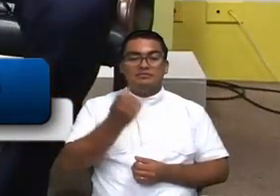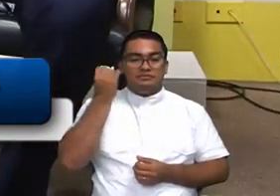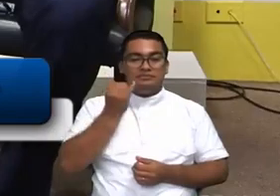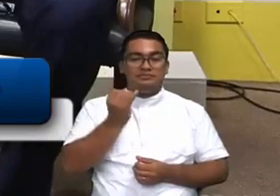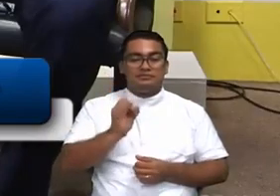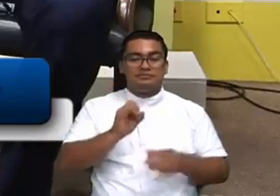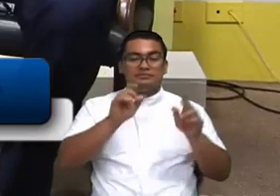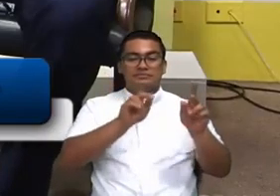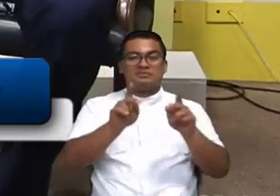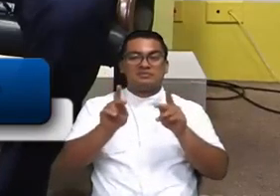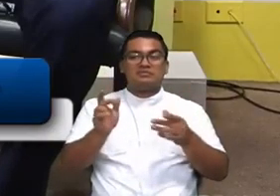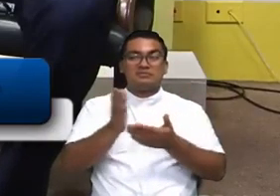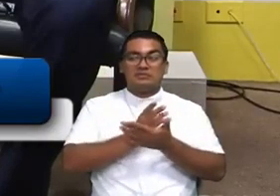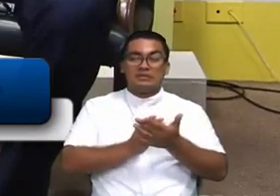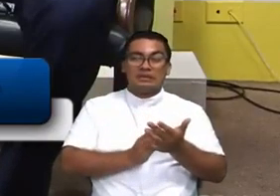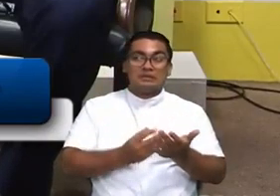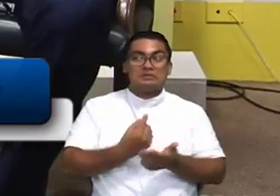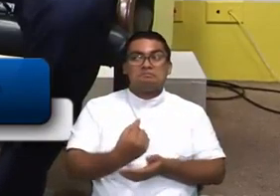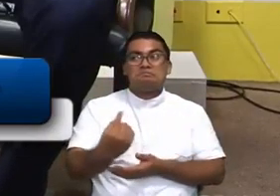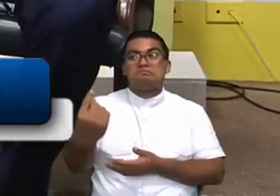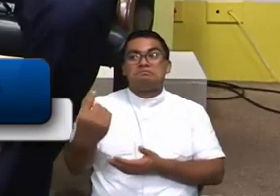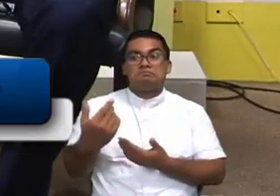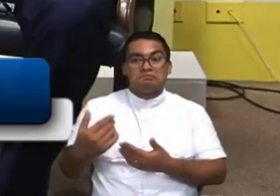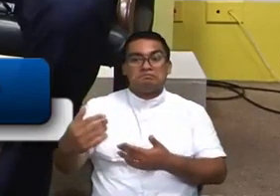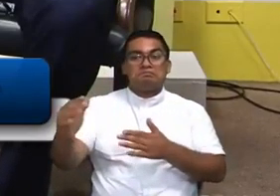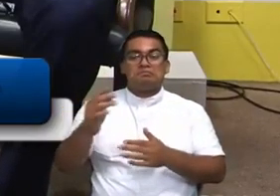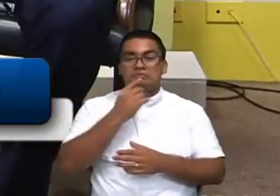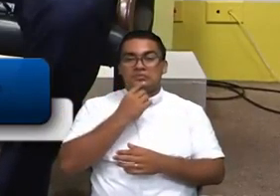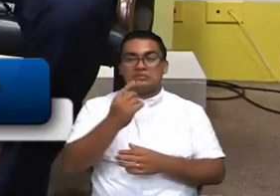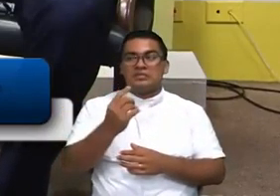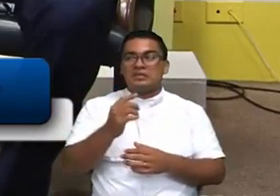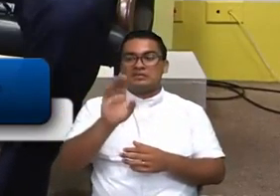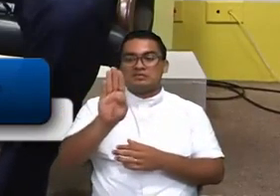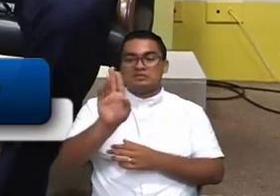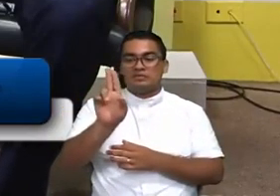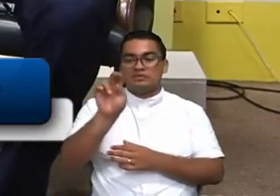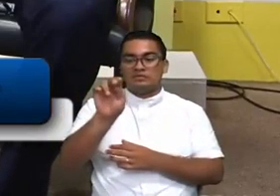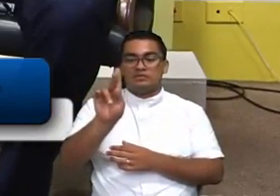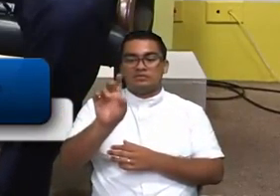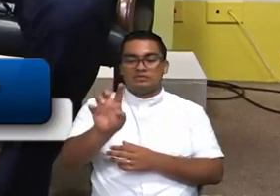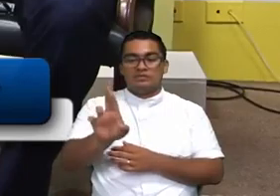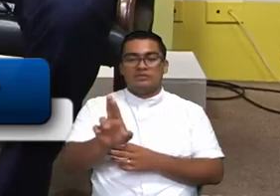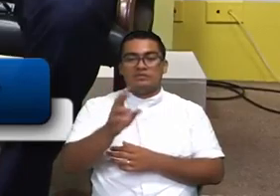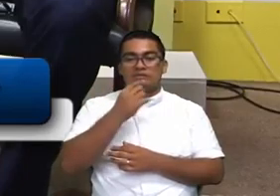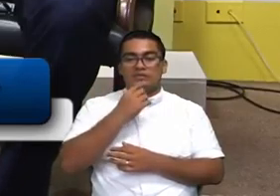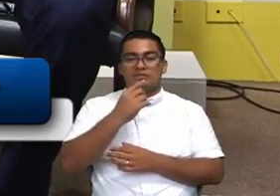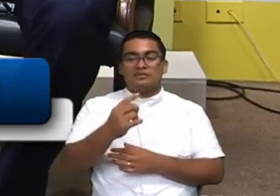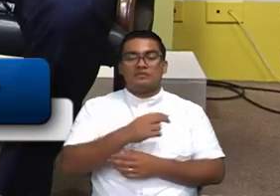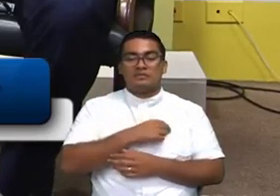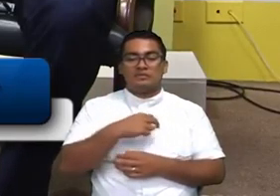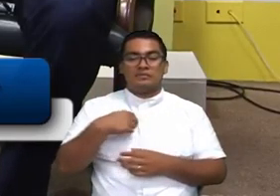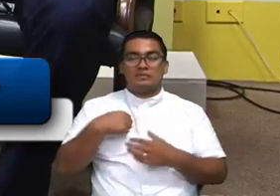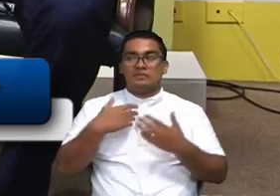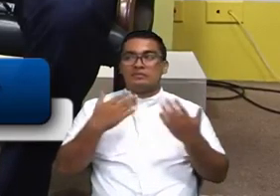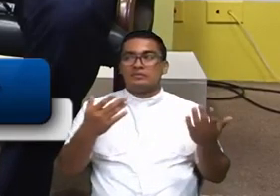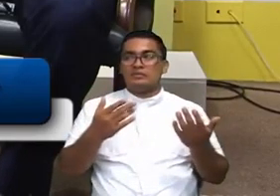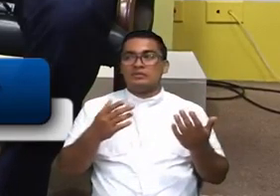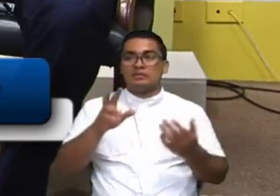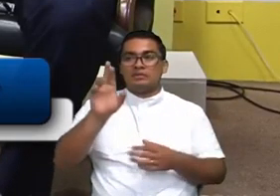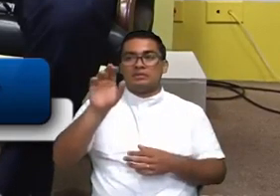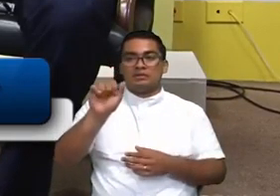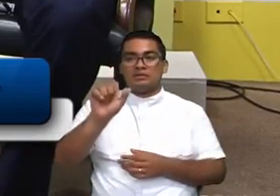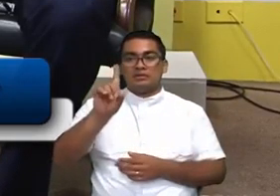siempre están aislados. Por eso se habla de la construcción de un búnker también. Así es. Para que la radiación no salga fuera del centro